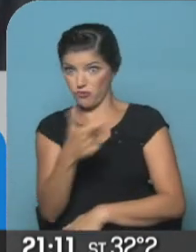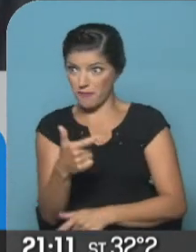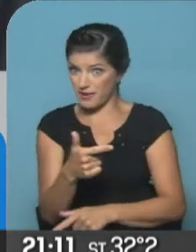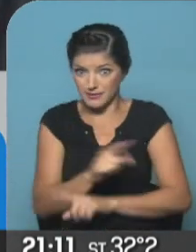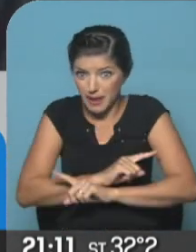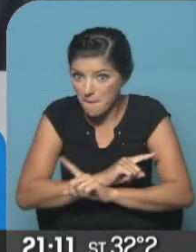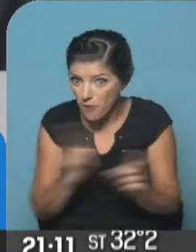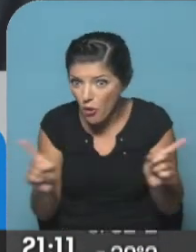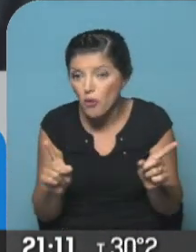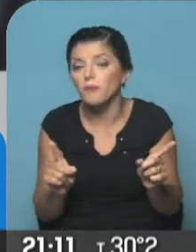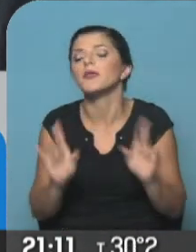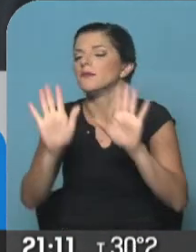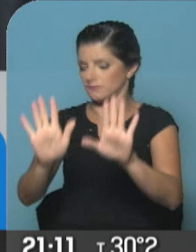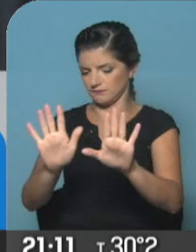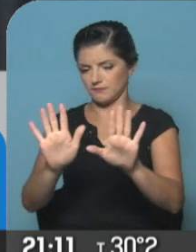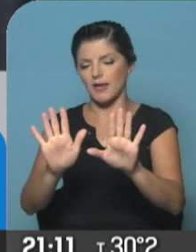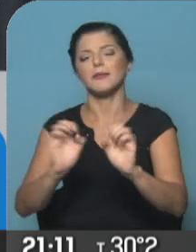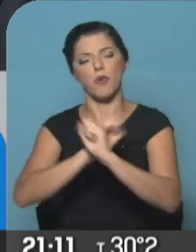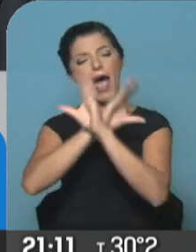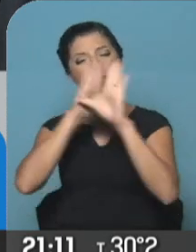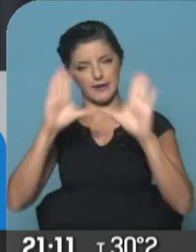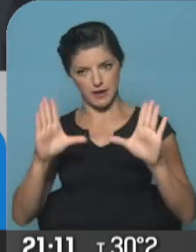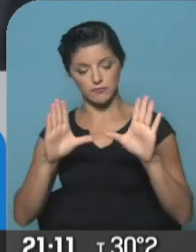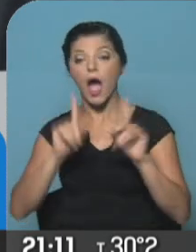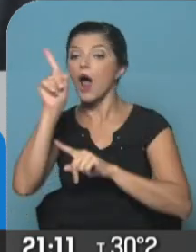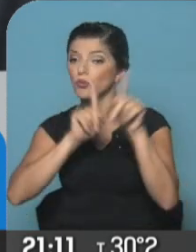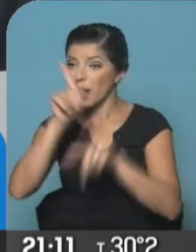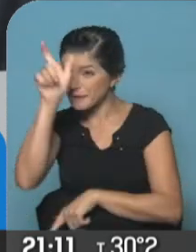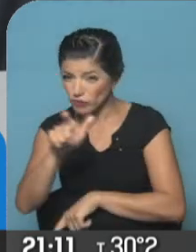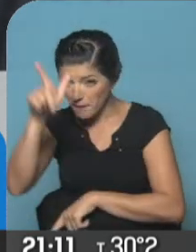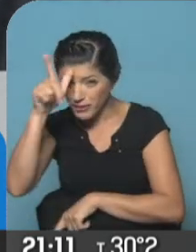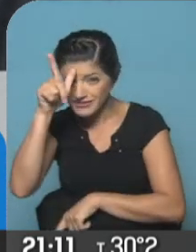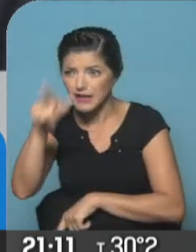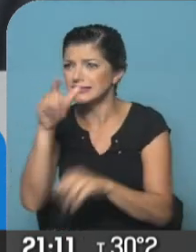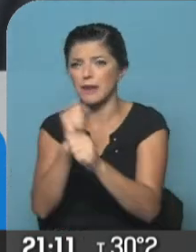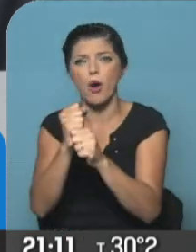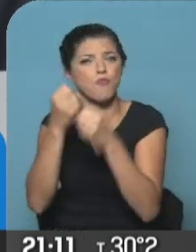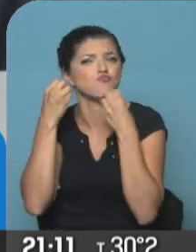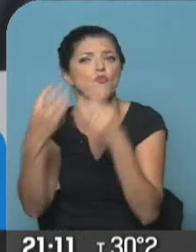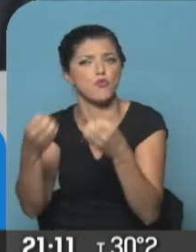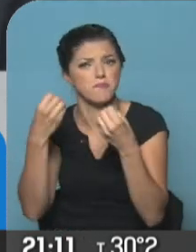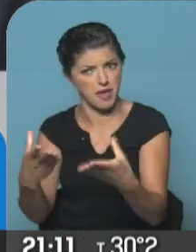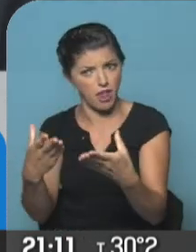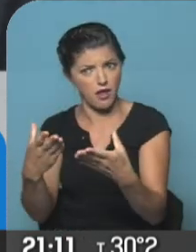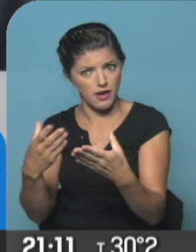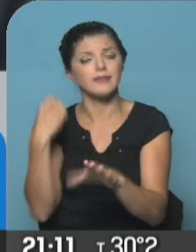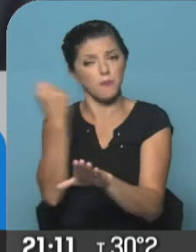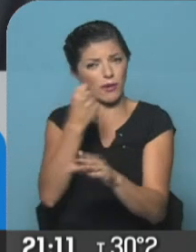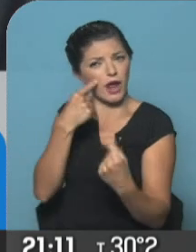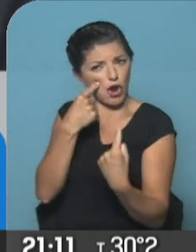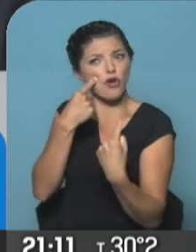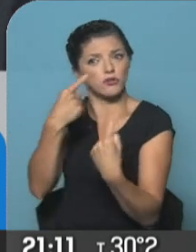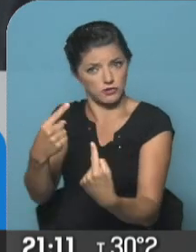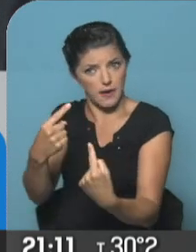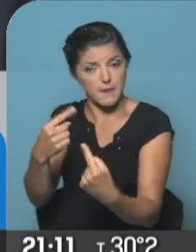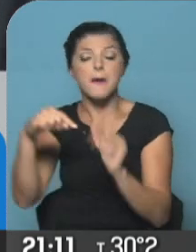porque también hay que ser justos. Hay policías que hacen muy bien la tarea y nosotros lo destacamos permanentemente. Tenemos que empezar a señalar a